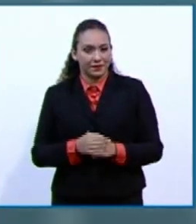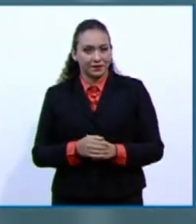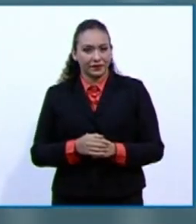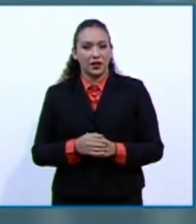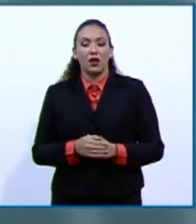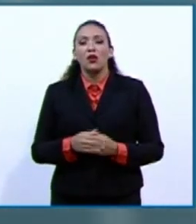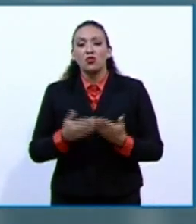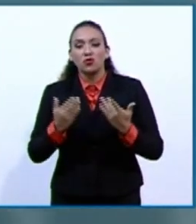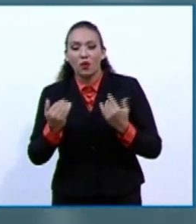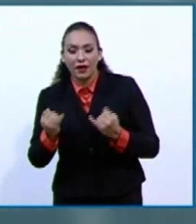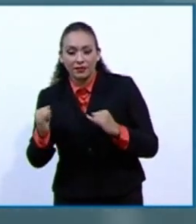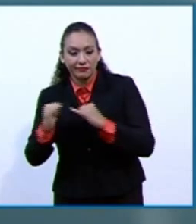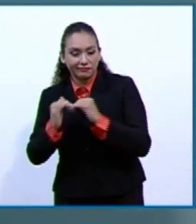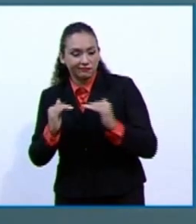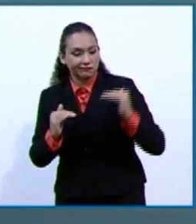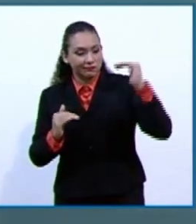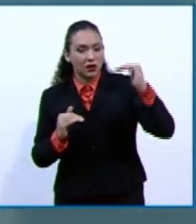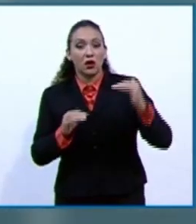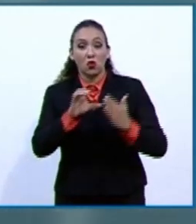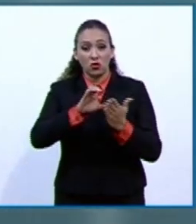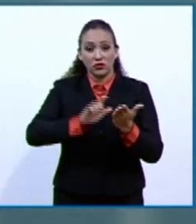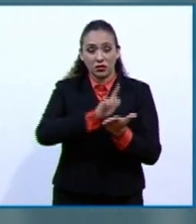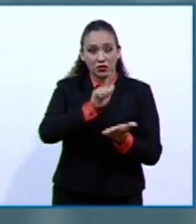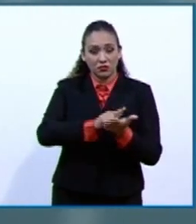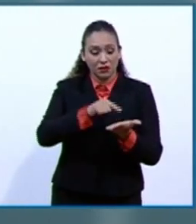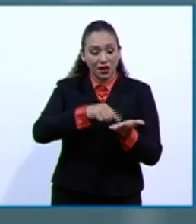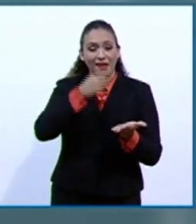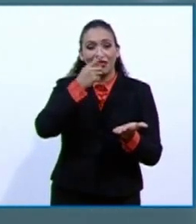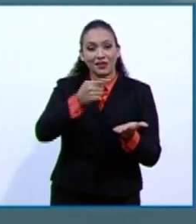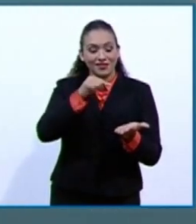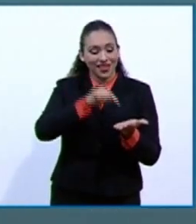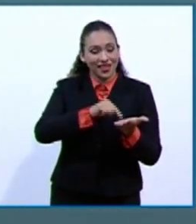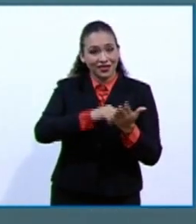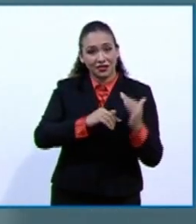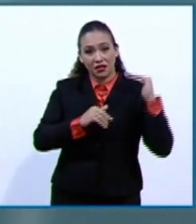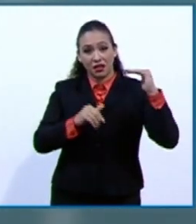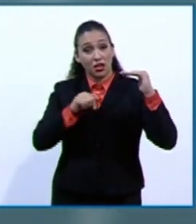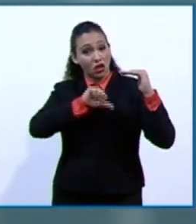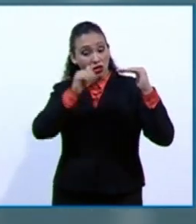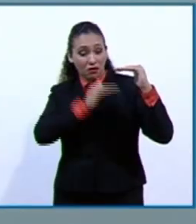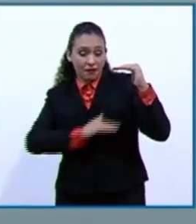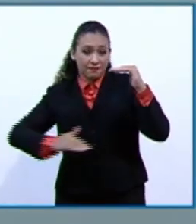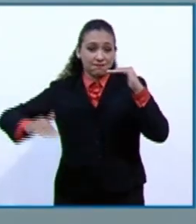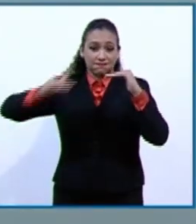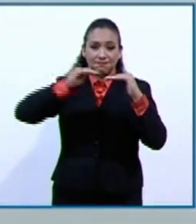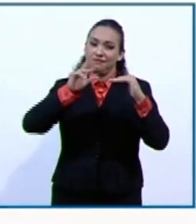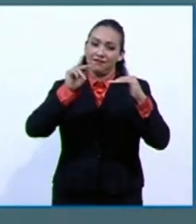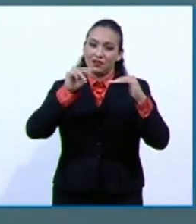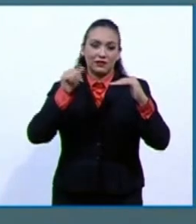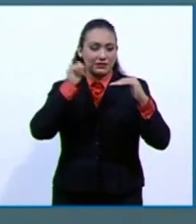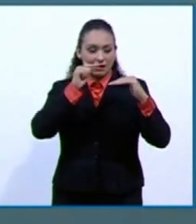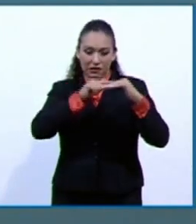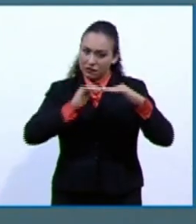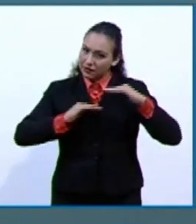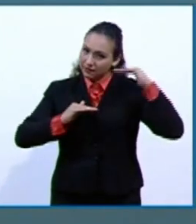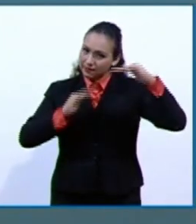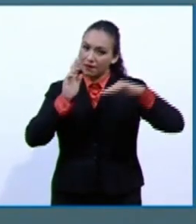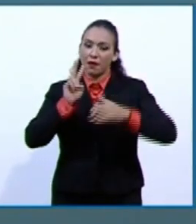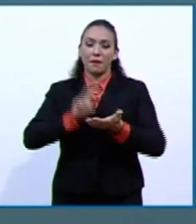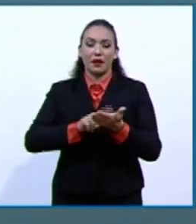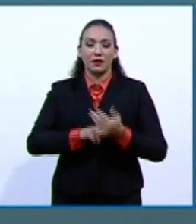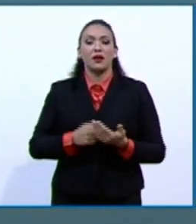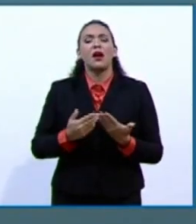poder organizado y regulado por la Constitución puede ubicarse encima de ella. En consecuencia de la interpretación del